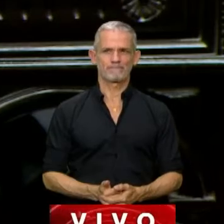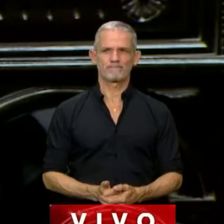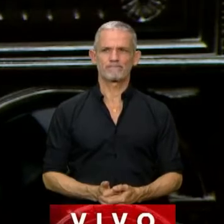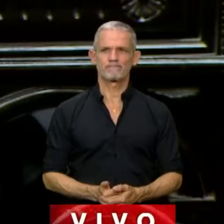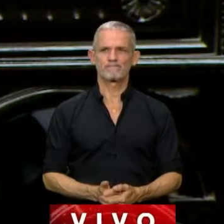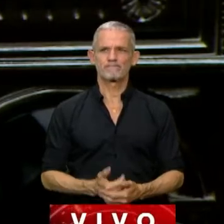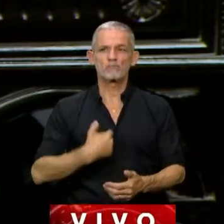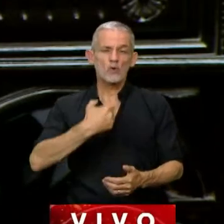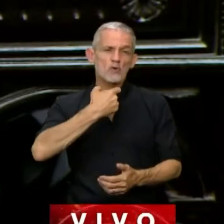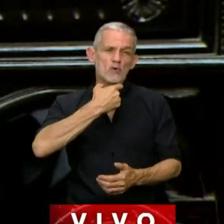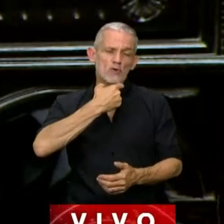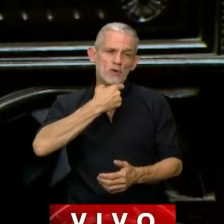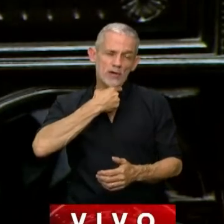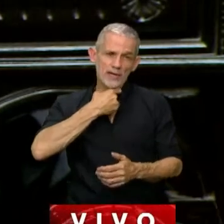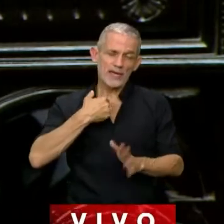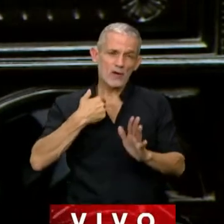Quiero